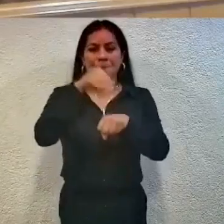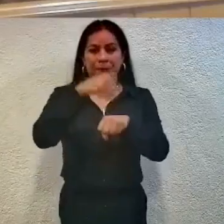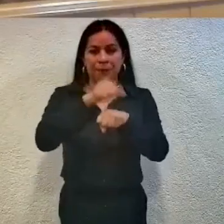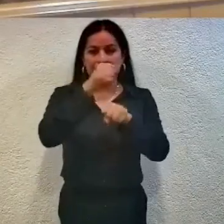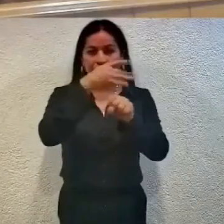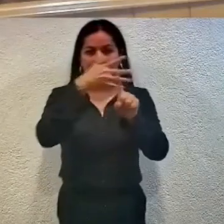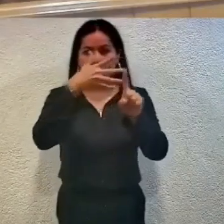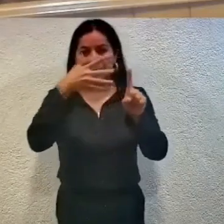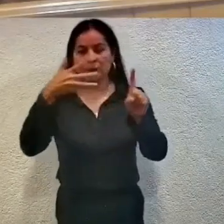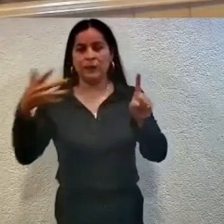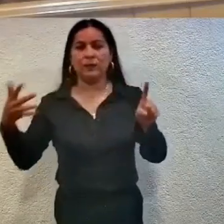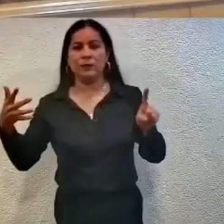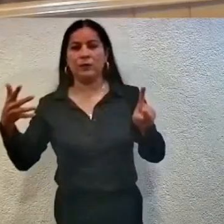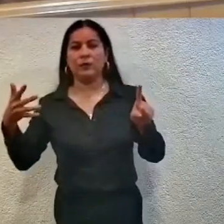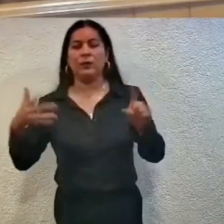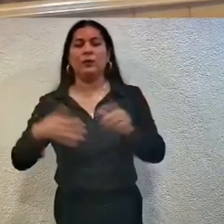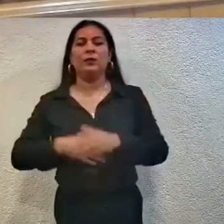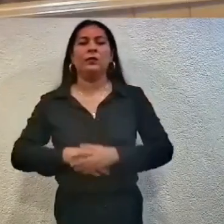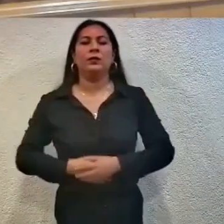TEE/GEC